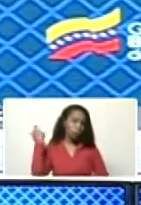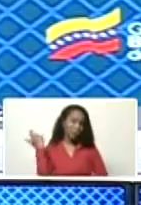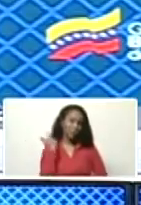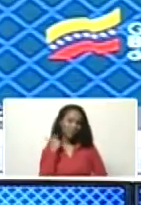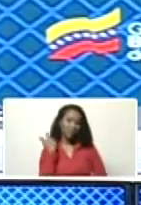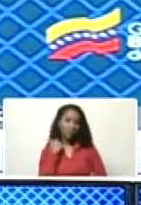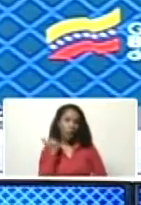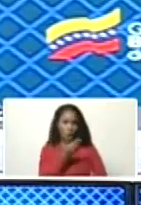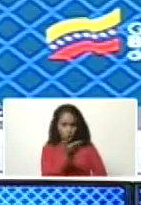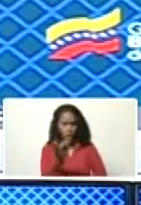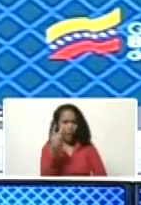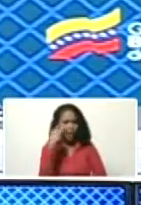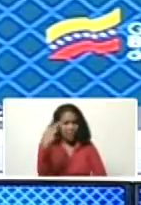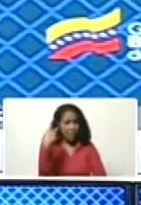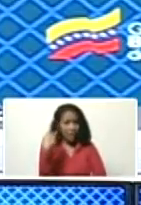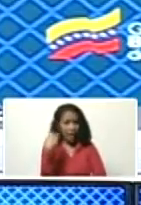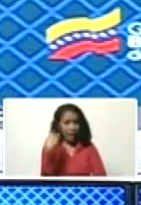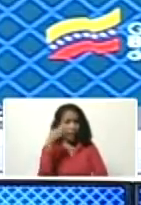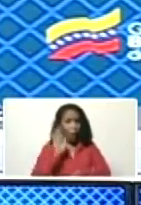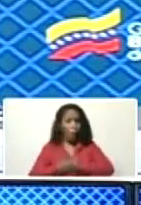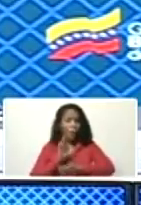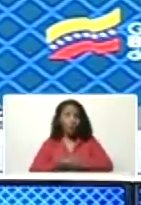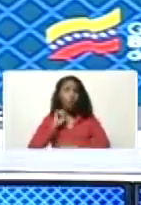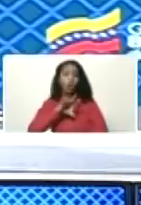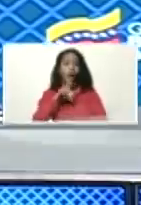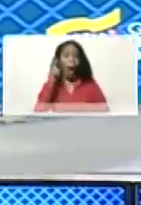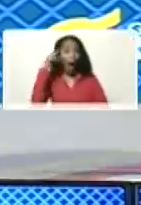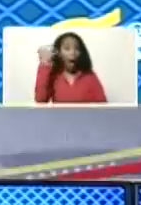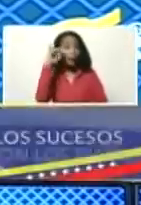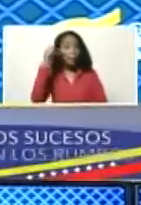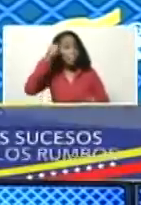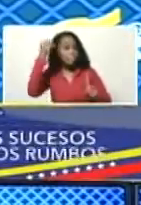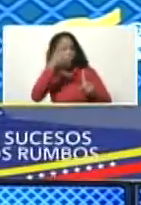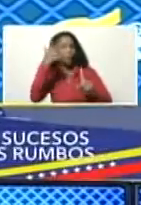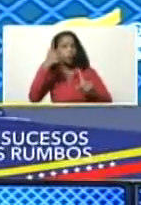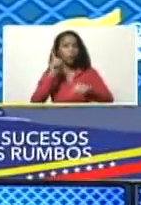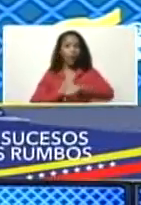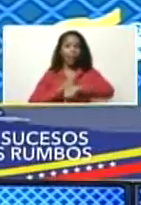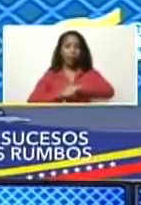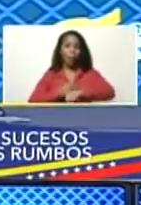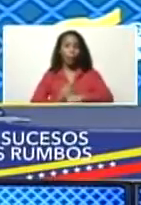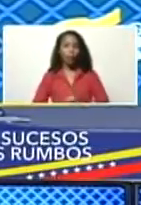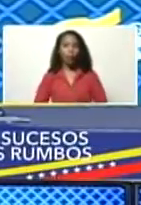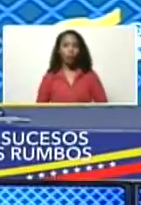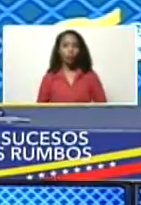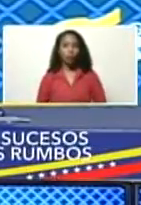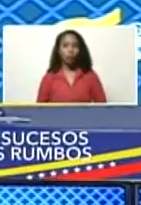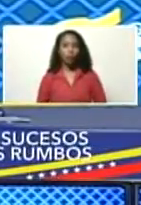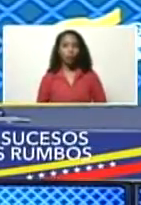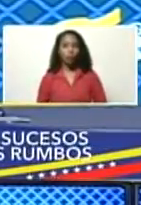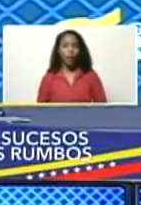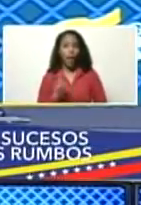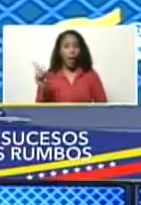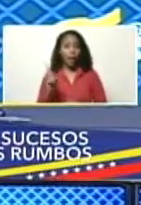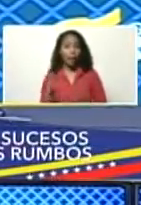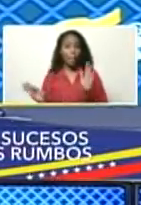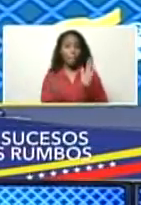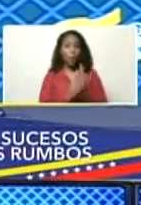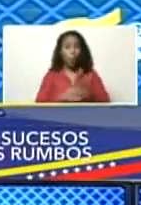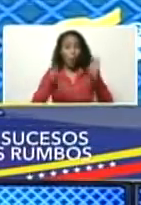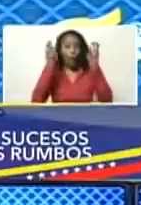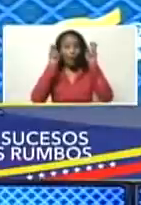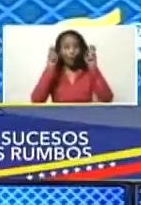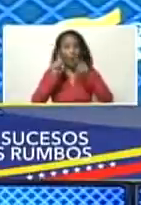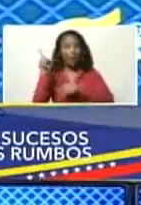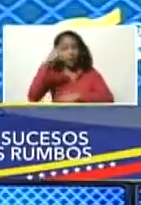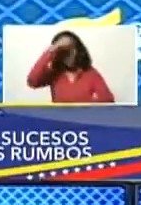ustedes vean que los sucesos históricos tienen impacto por décadas. Así que fue en el marco de